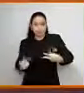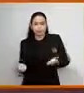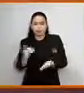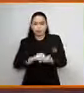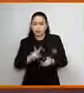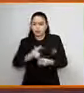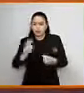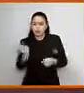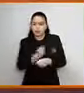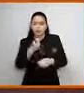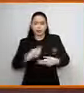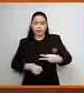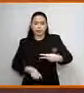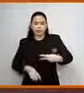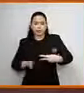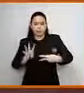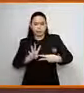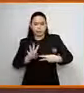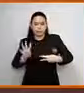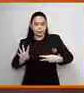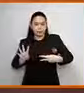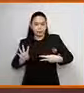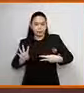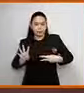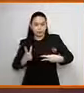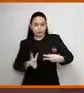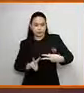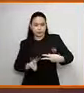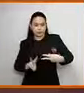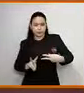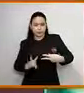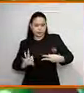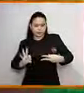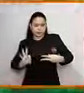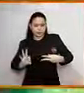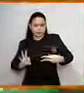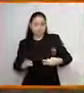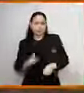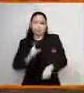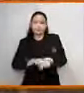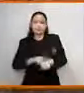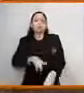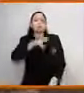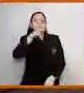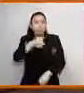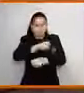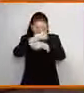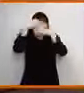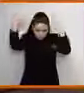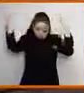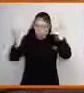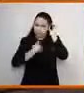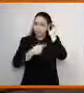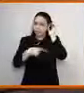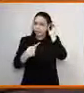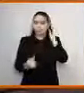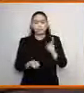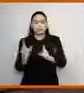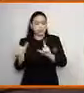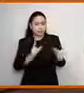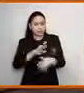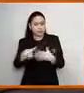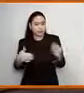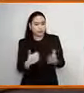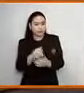dos números premiados, 44 y 29. Llegó el momento de hacer tus sueños una realidad con la diaria. Preparados, vamos